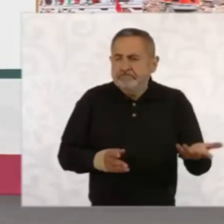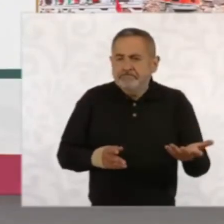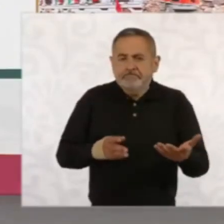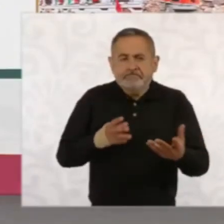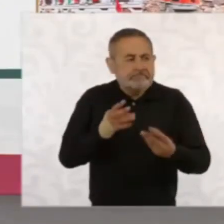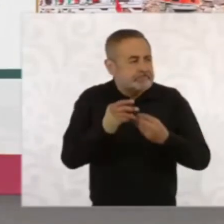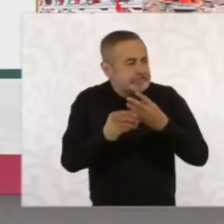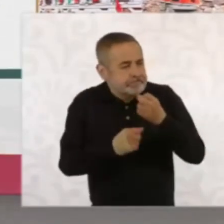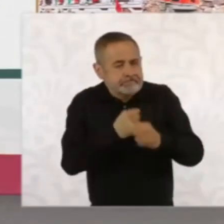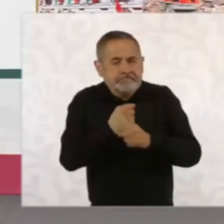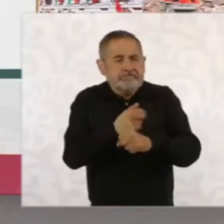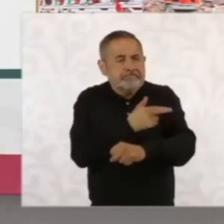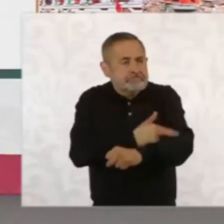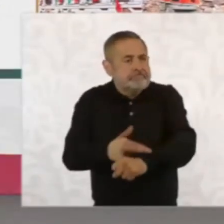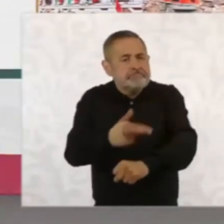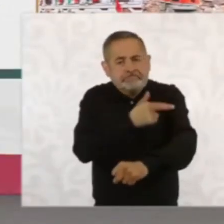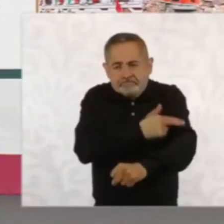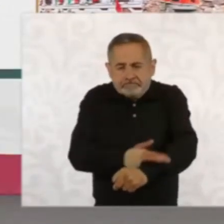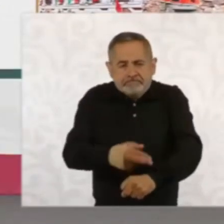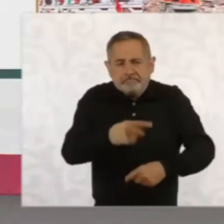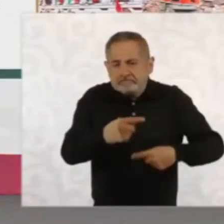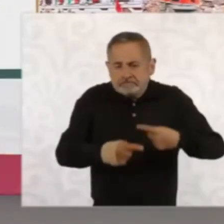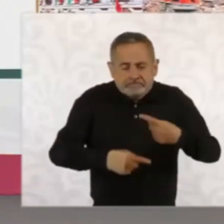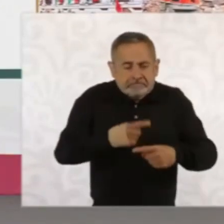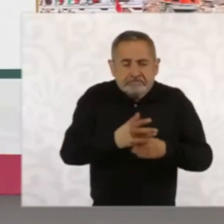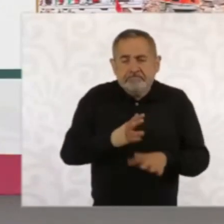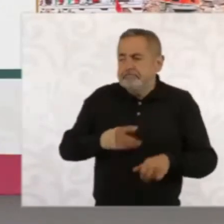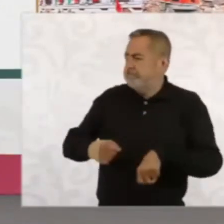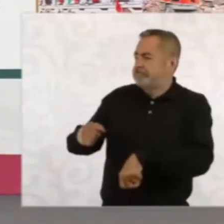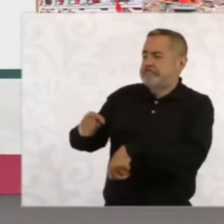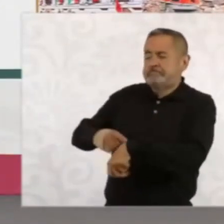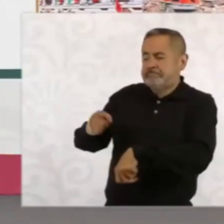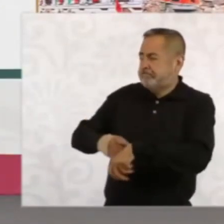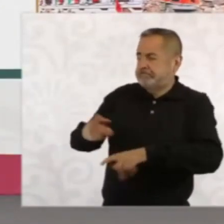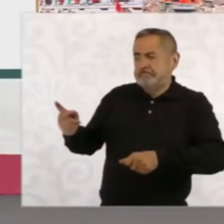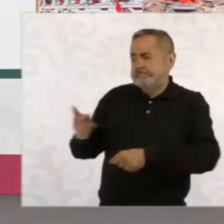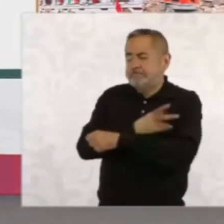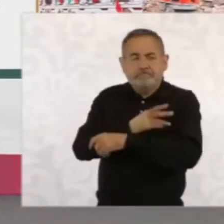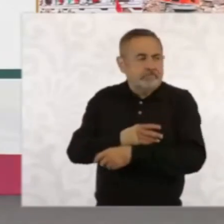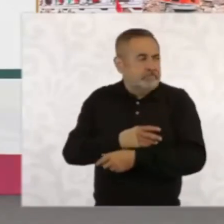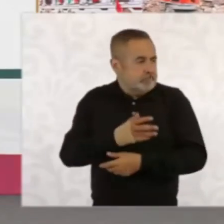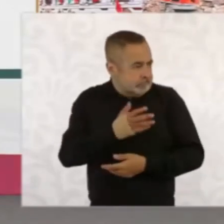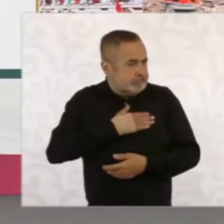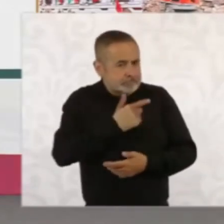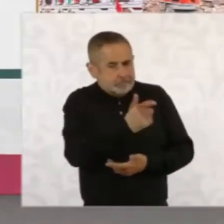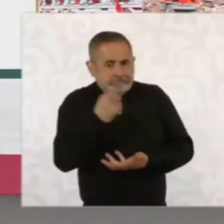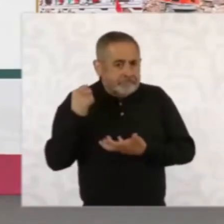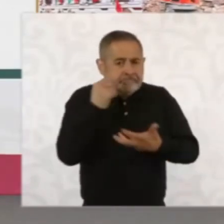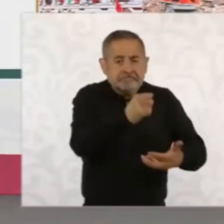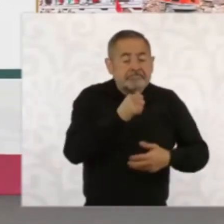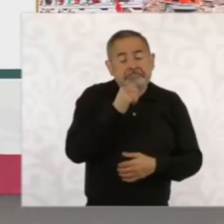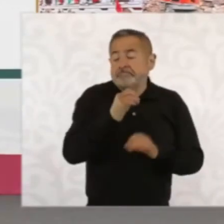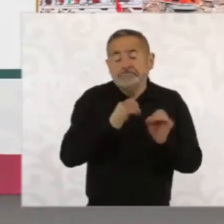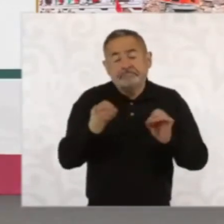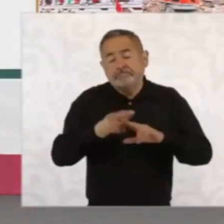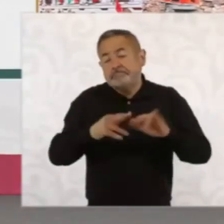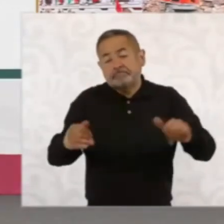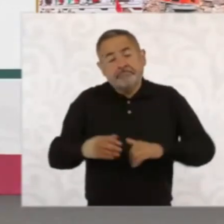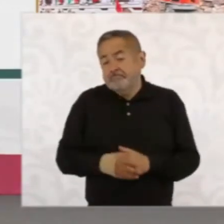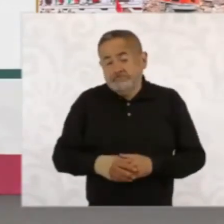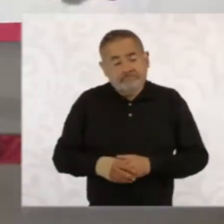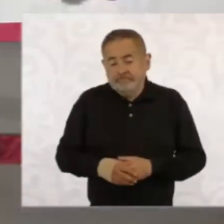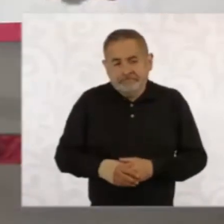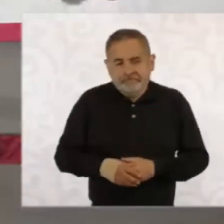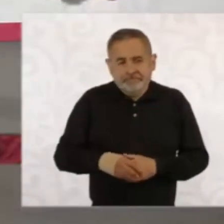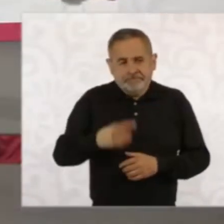largo burocrático se le pasaron los tiempos y nunca hubo dinero para infraestructura, para comunicaciones y transportes en el sismo. El